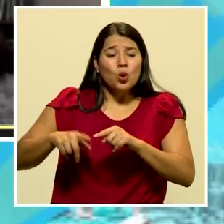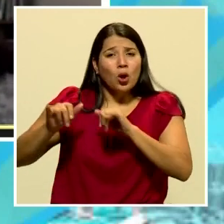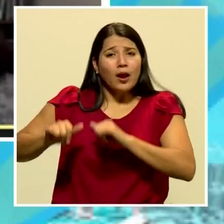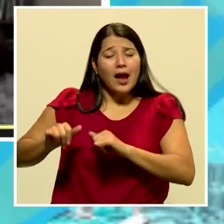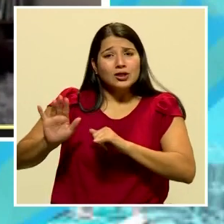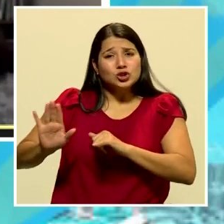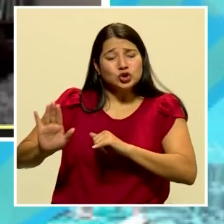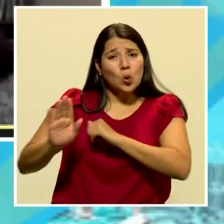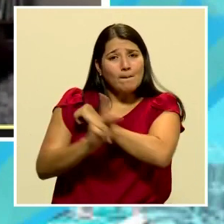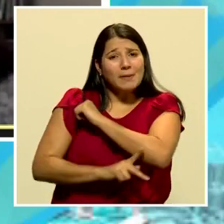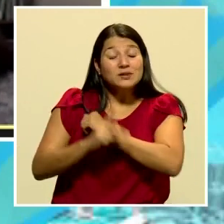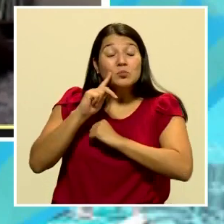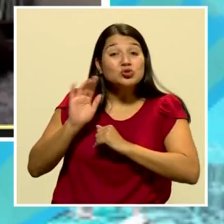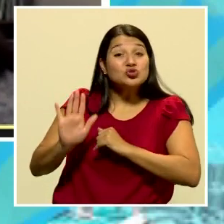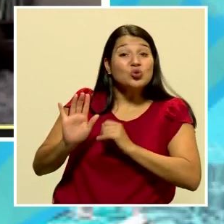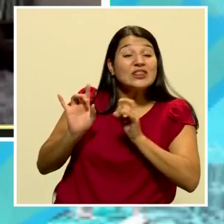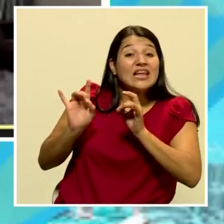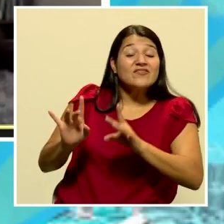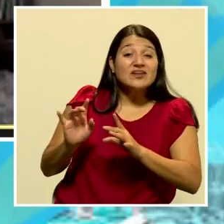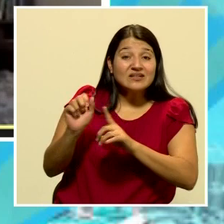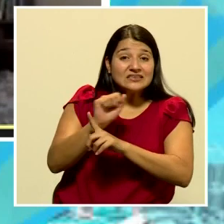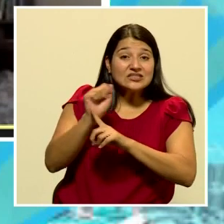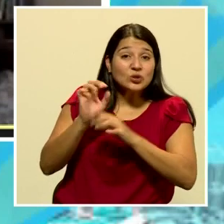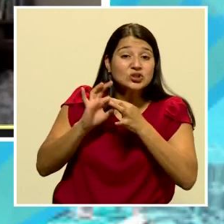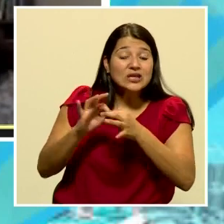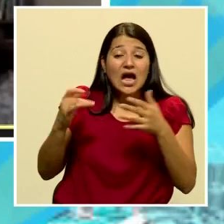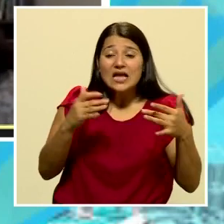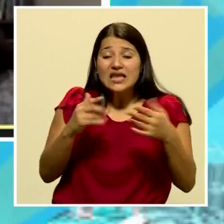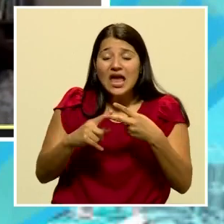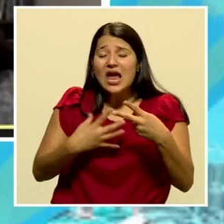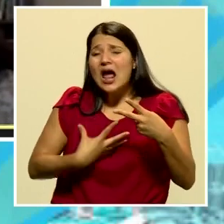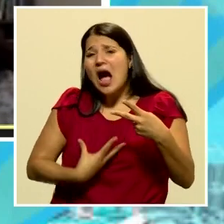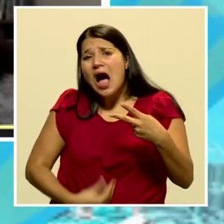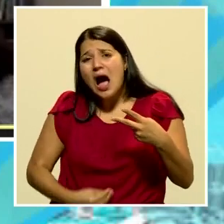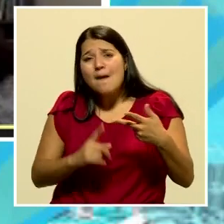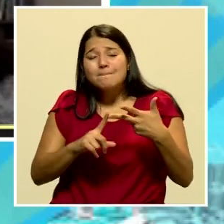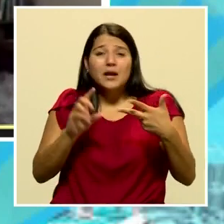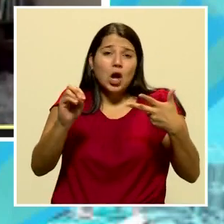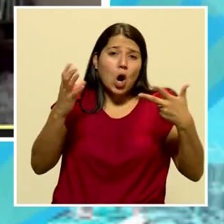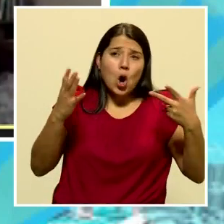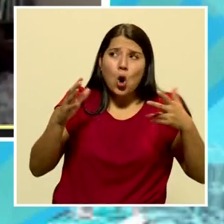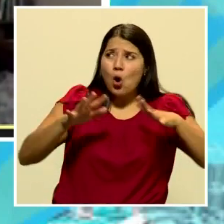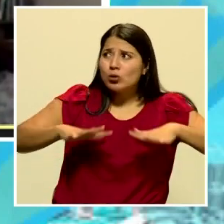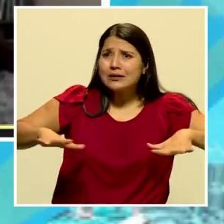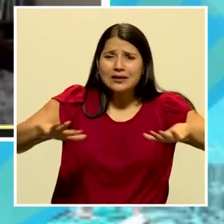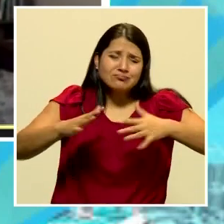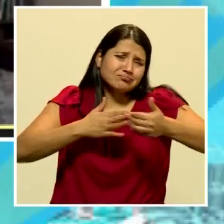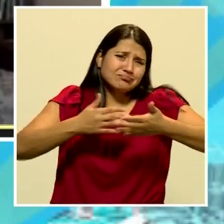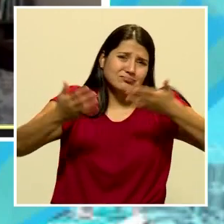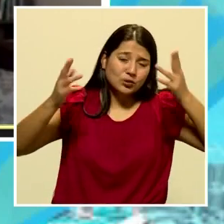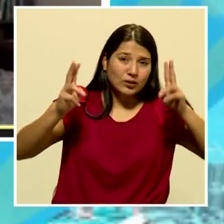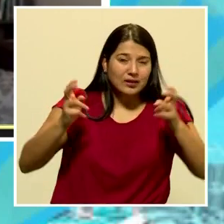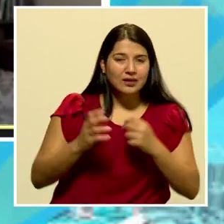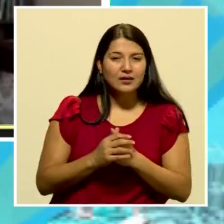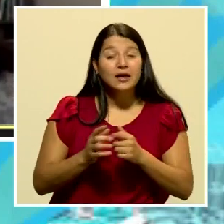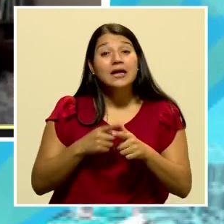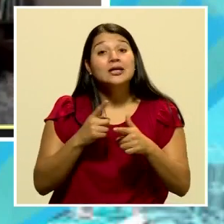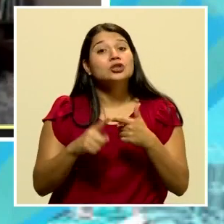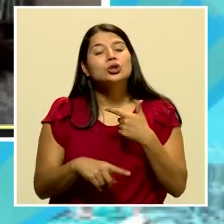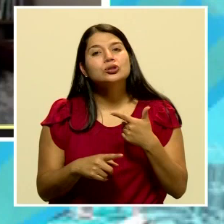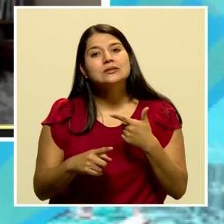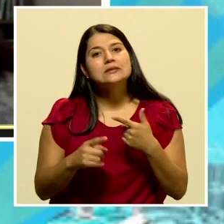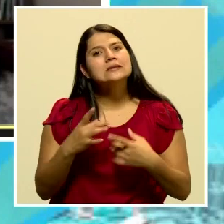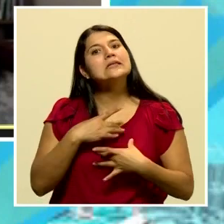la terrible situación que tenían de guerra o de hambre o de situación del clima o lo que sea. Entonces,